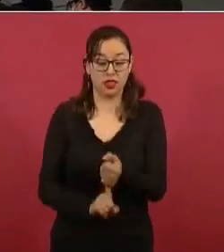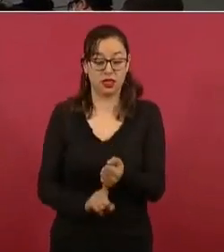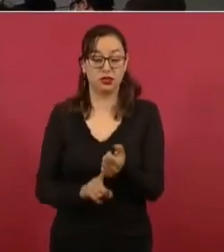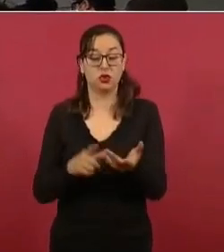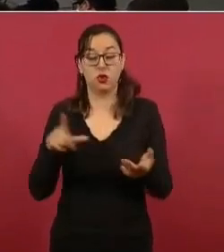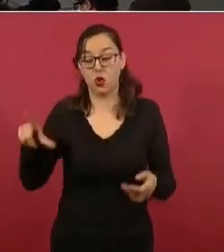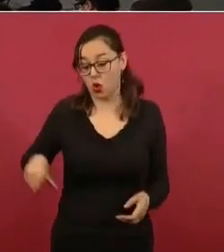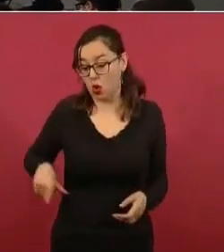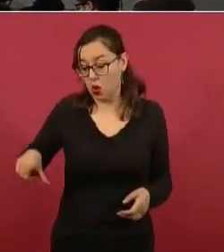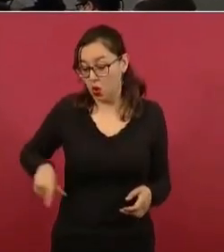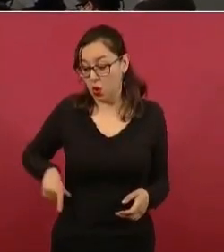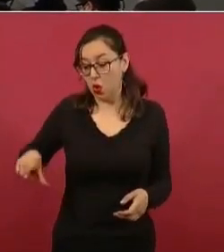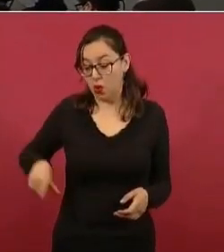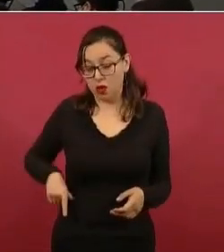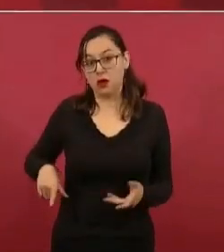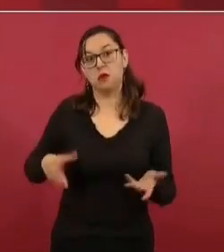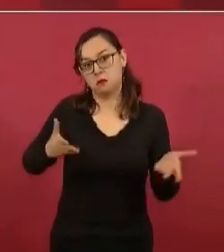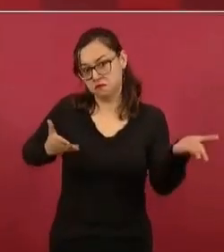trabajaban para las líneas aéreas.